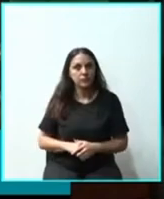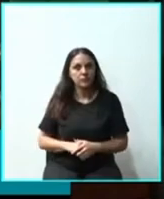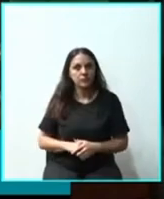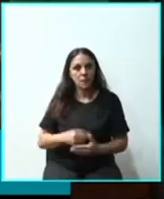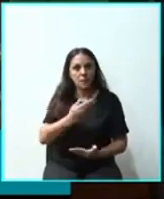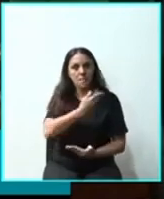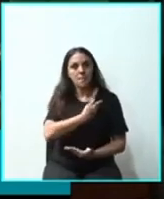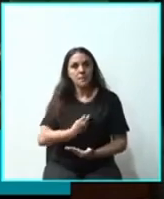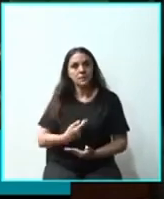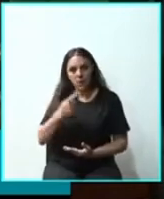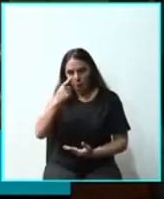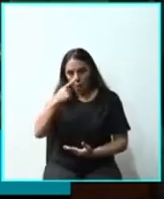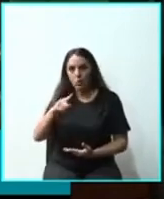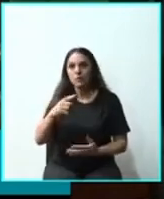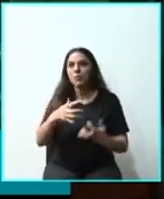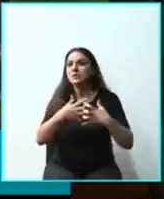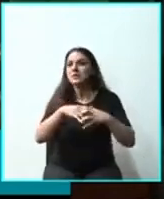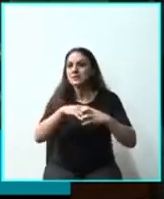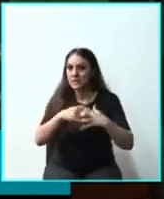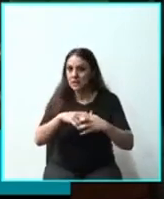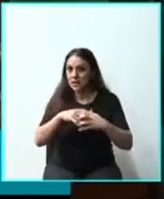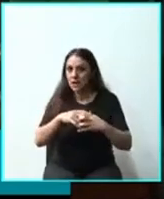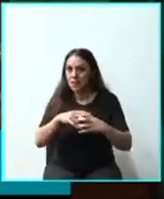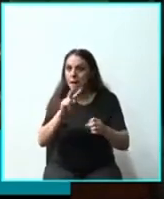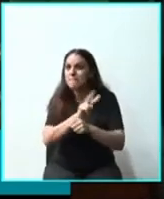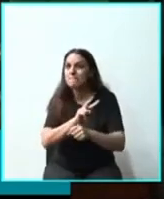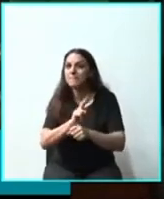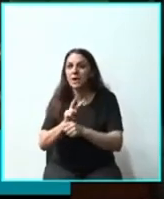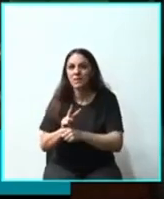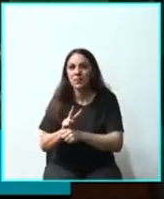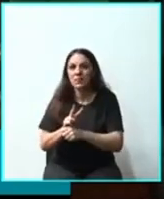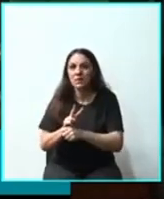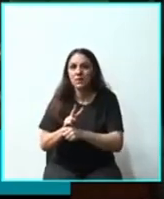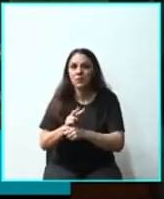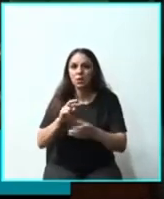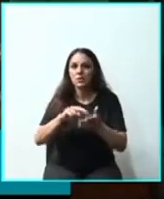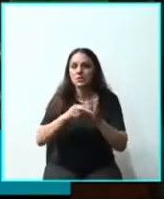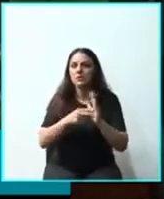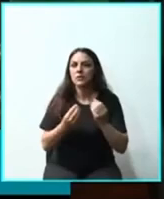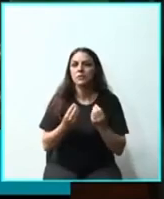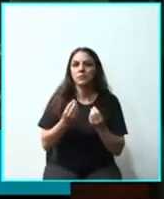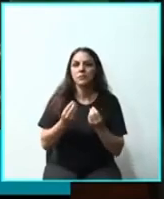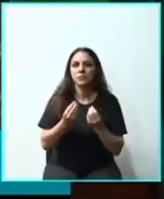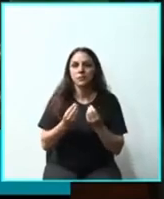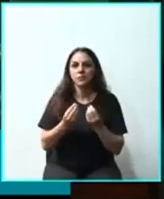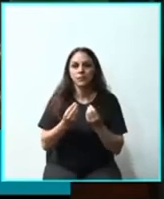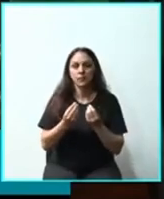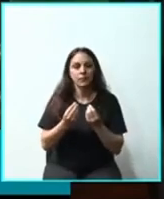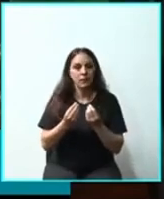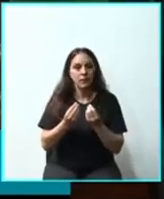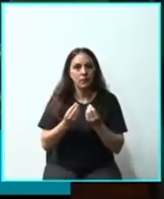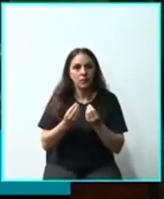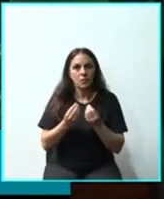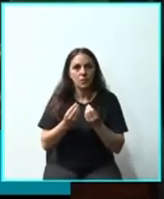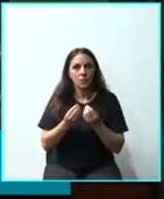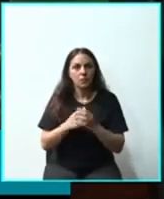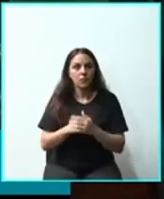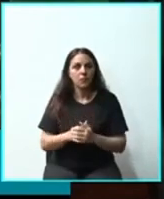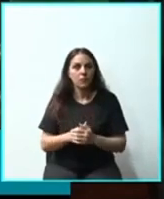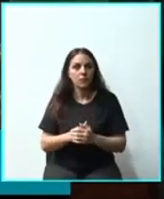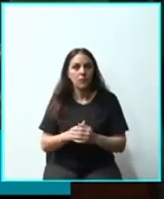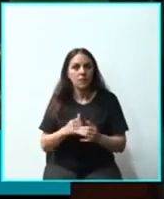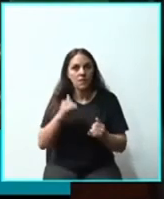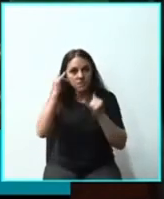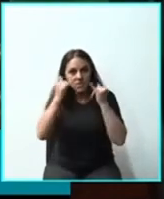Presidente, por último, el sistema preventivo. ¿De qué estamos hablando? El sistema preventivo es el monitoreo de